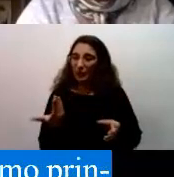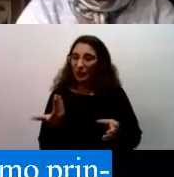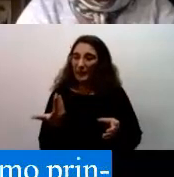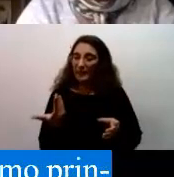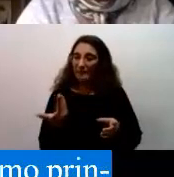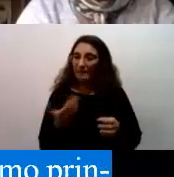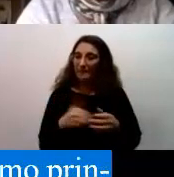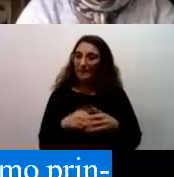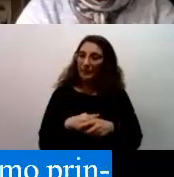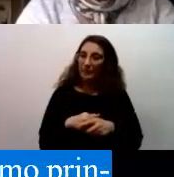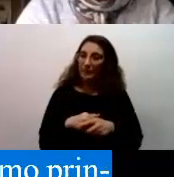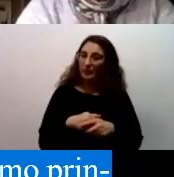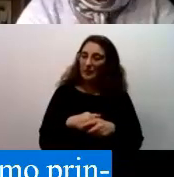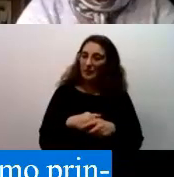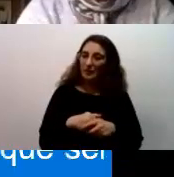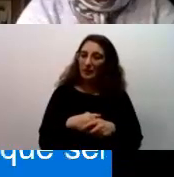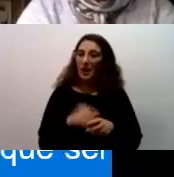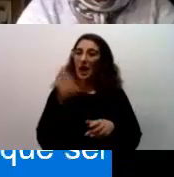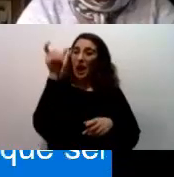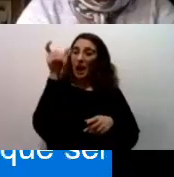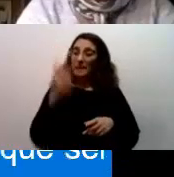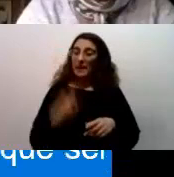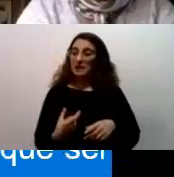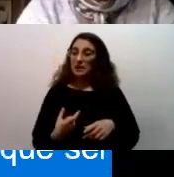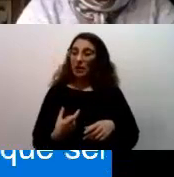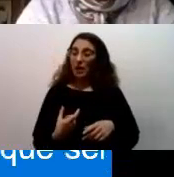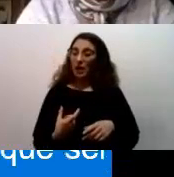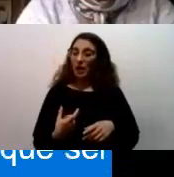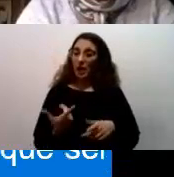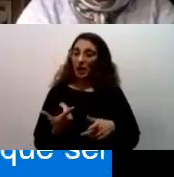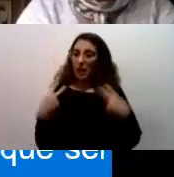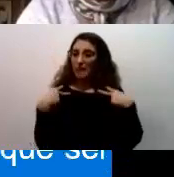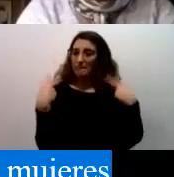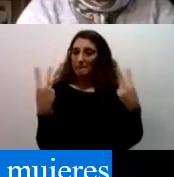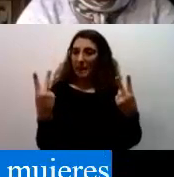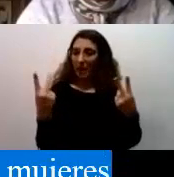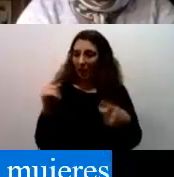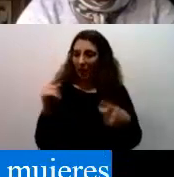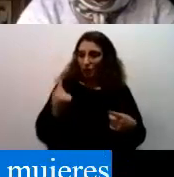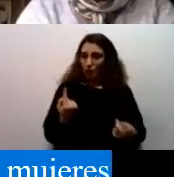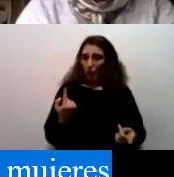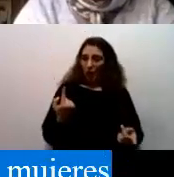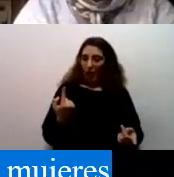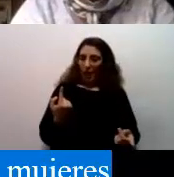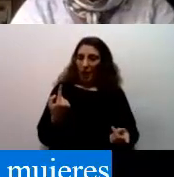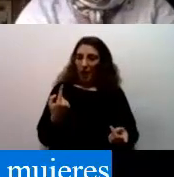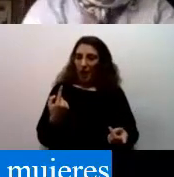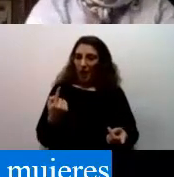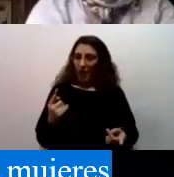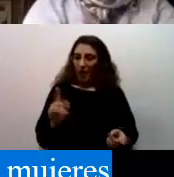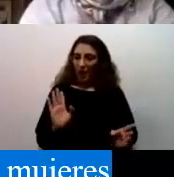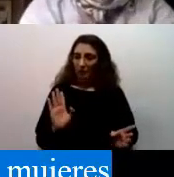que la persona pueda viajar de manera independiente, autónoma y